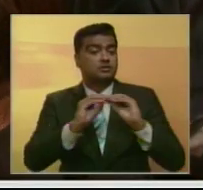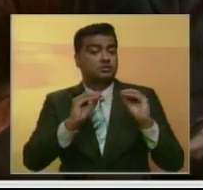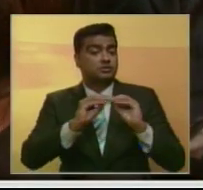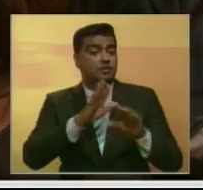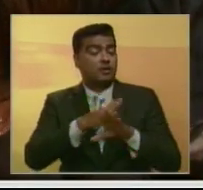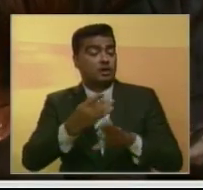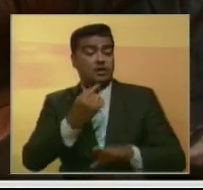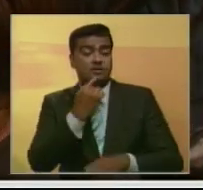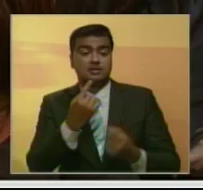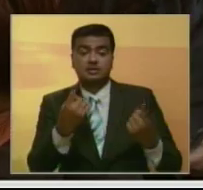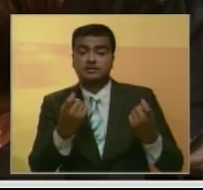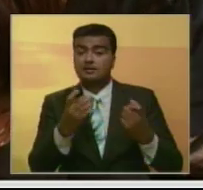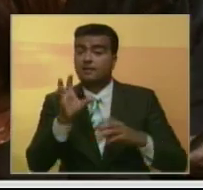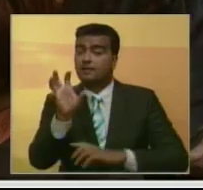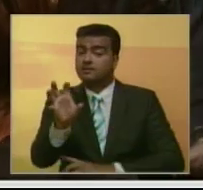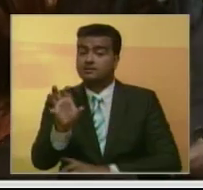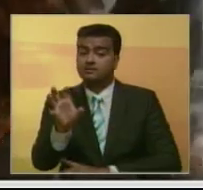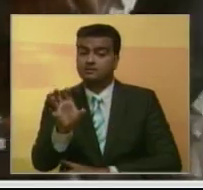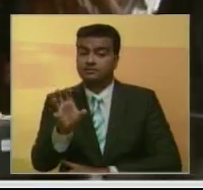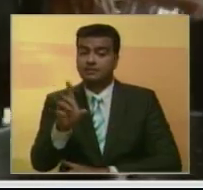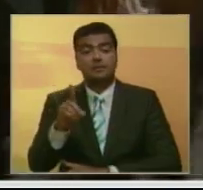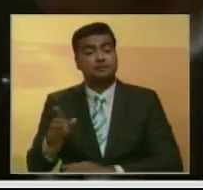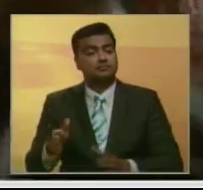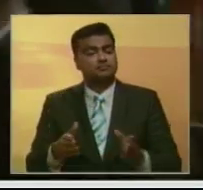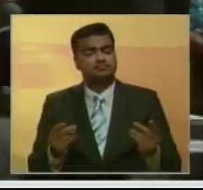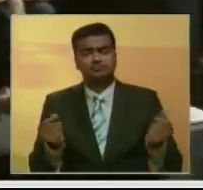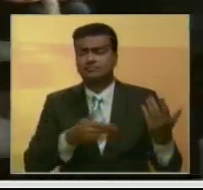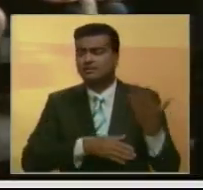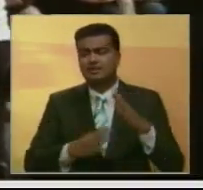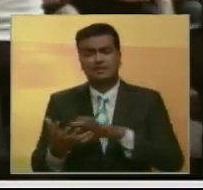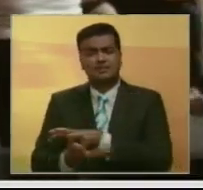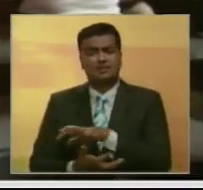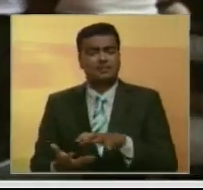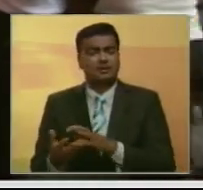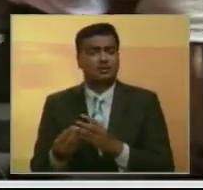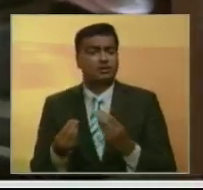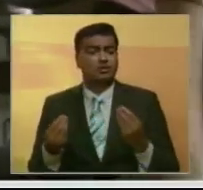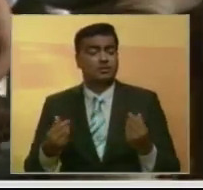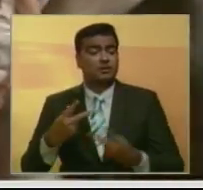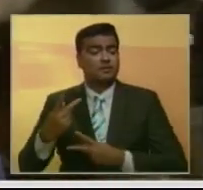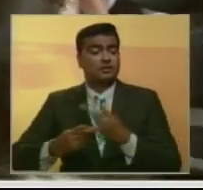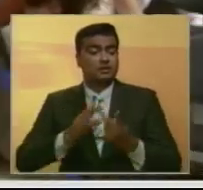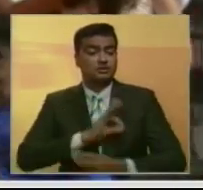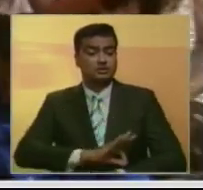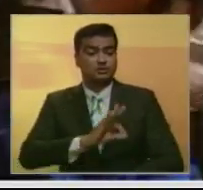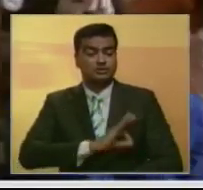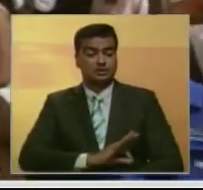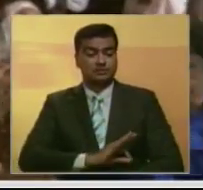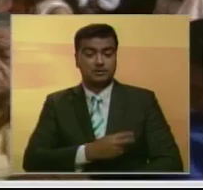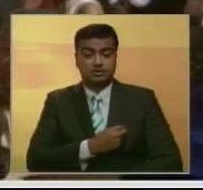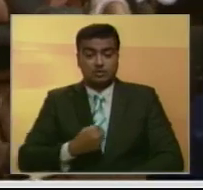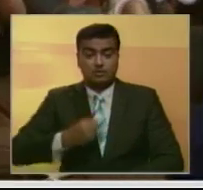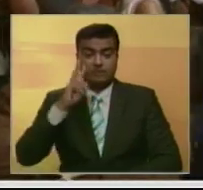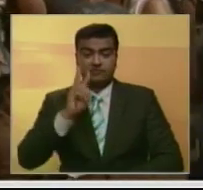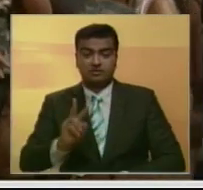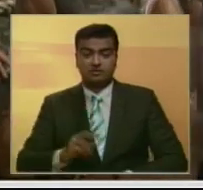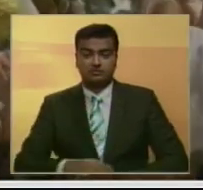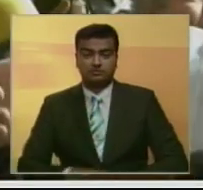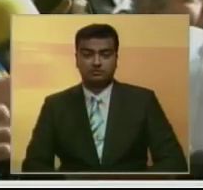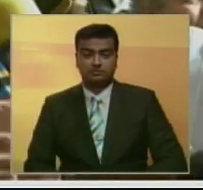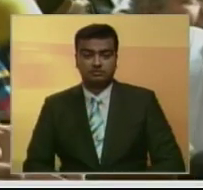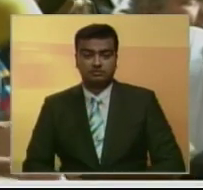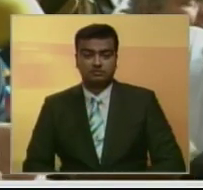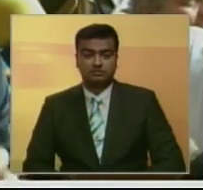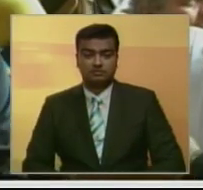dijo es lo que necesita el país para salir de la crisis económica, política y social que hemos venido enfrentando. Un